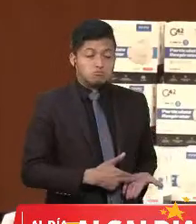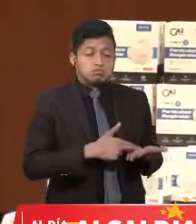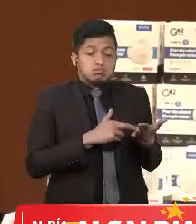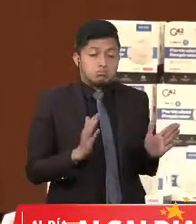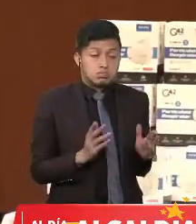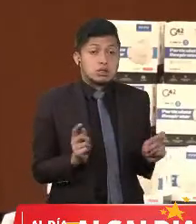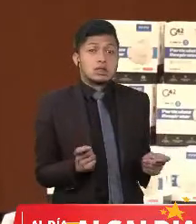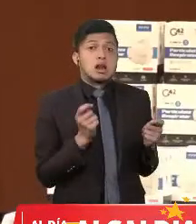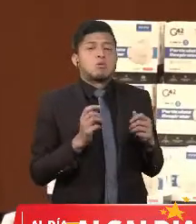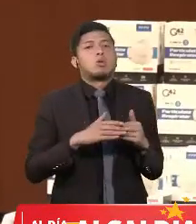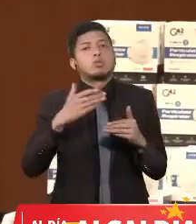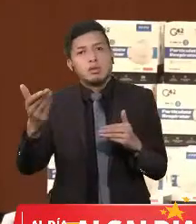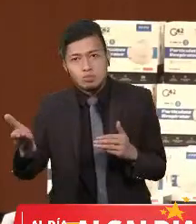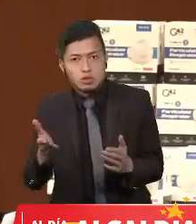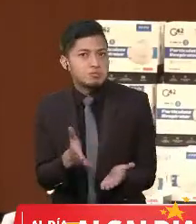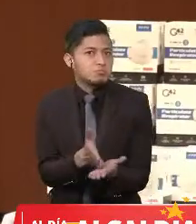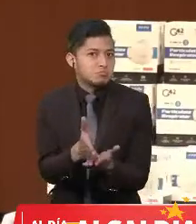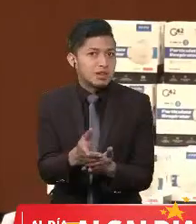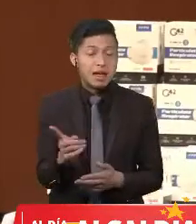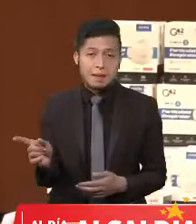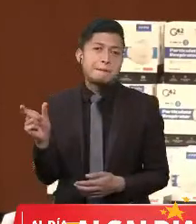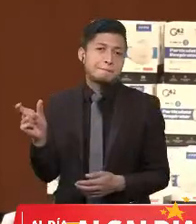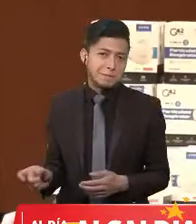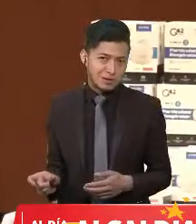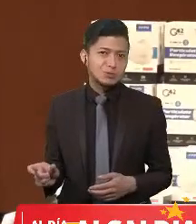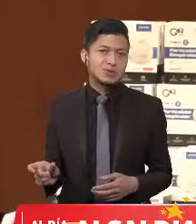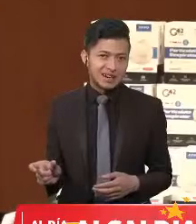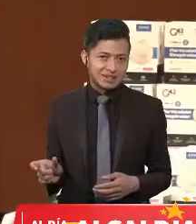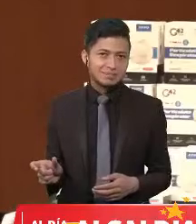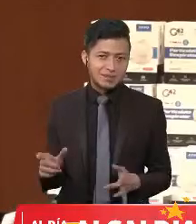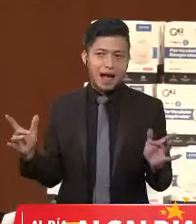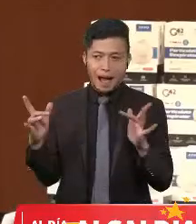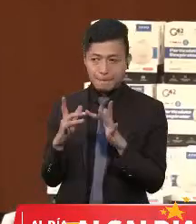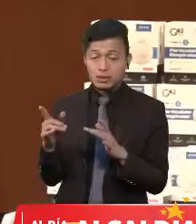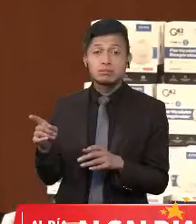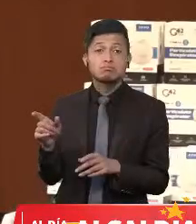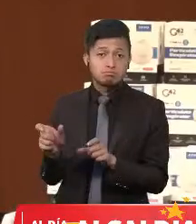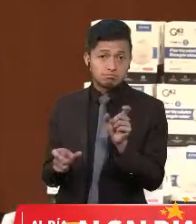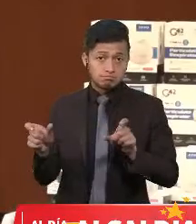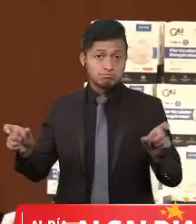al mismo. Es un tipo de pacientes que ha venido creciendo.